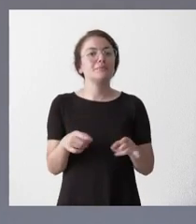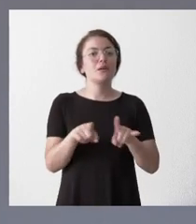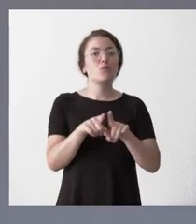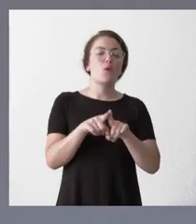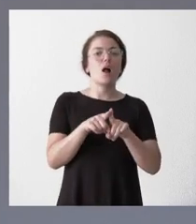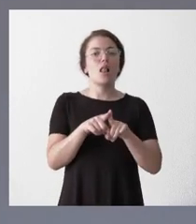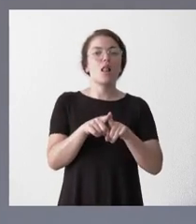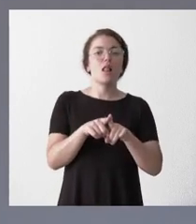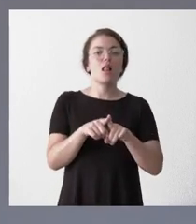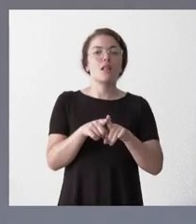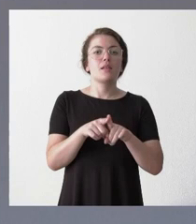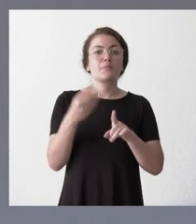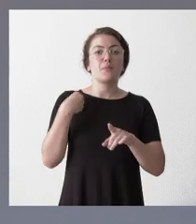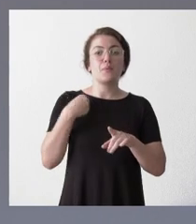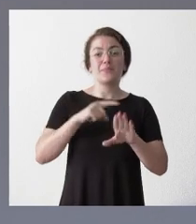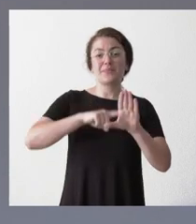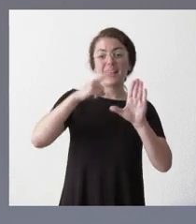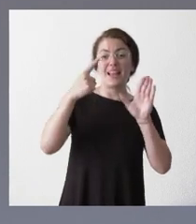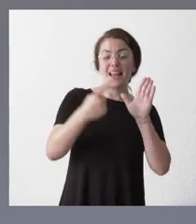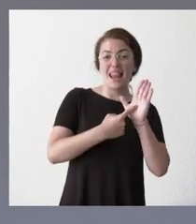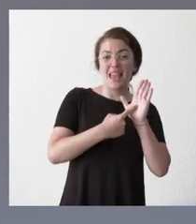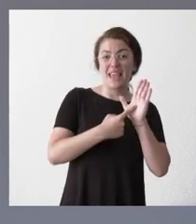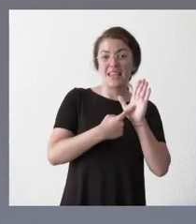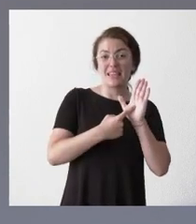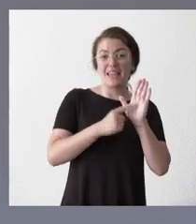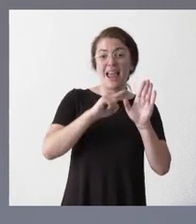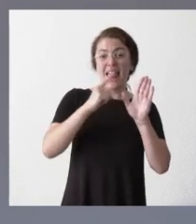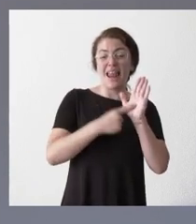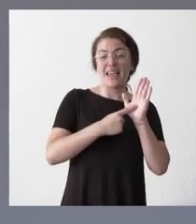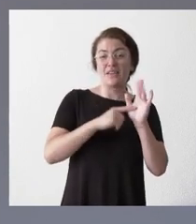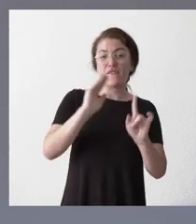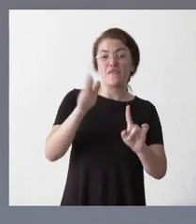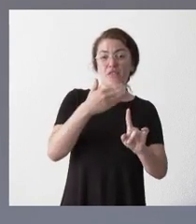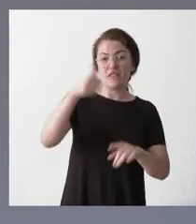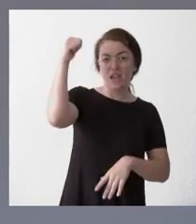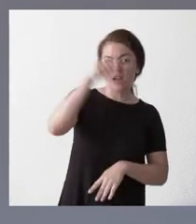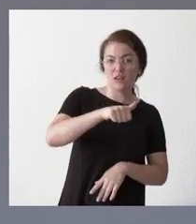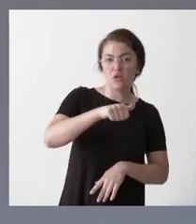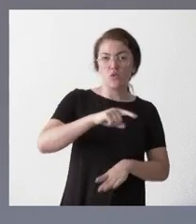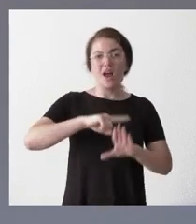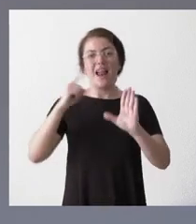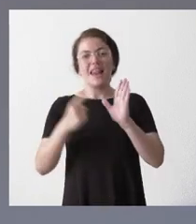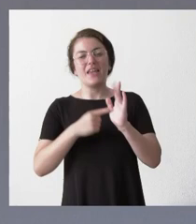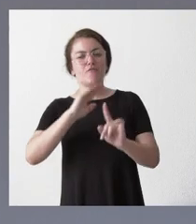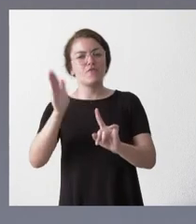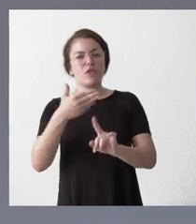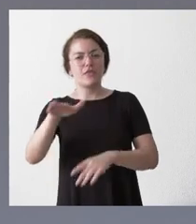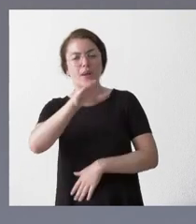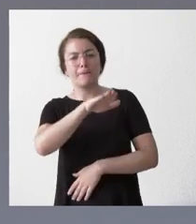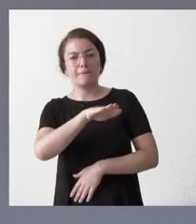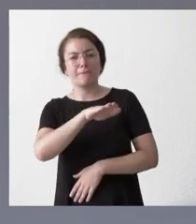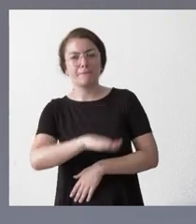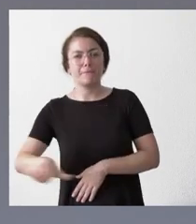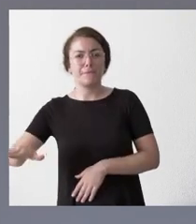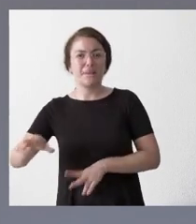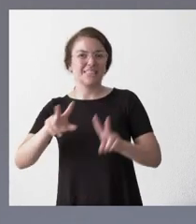de actuación y siempre aparte de lo que es la violencia de género y de lo que es la violencia, el